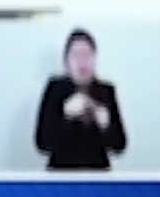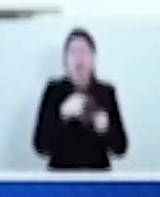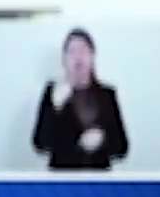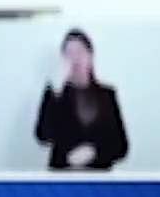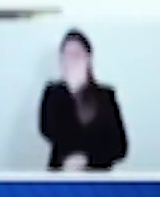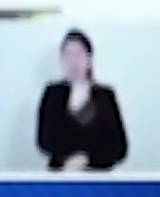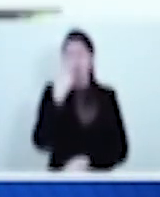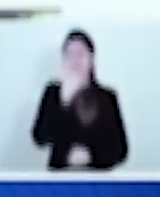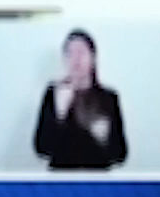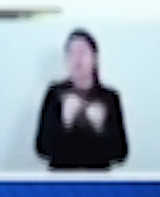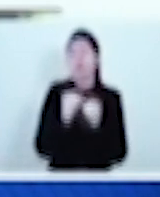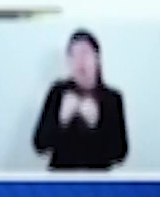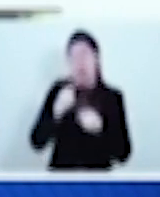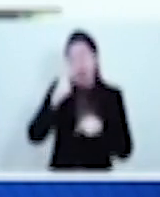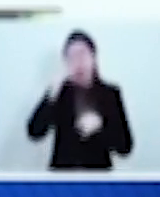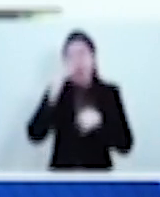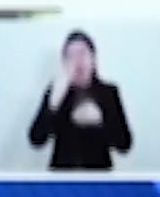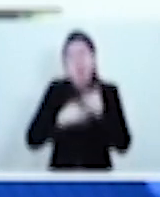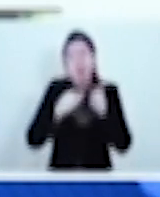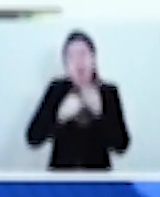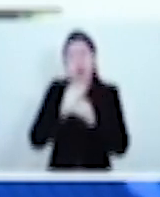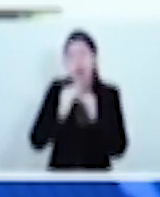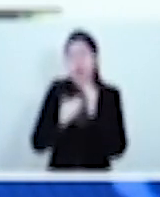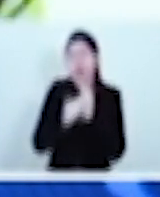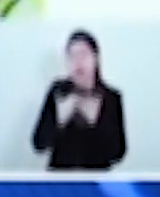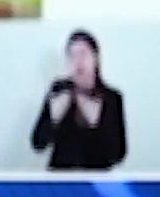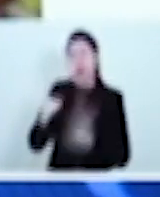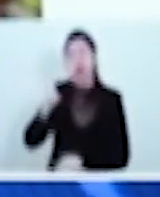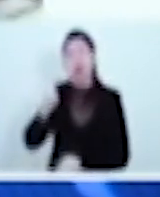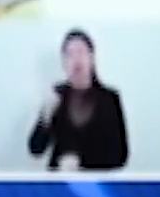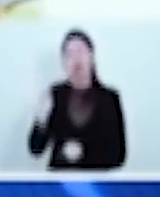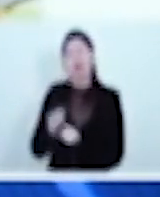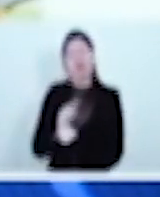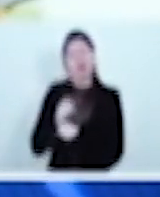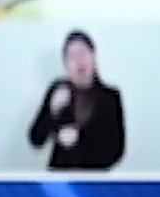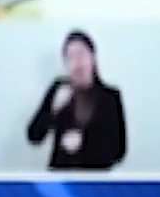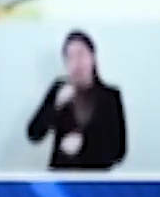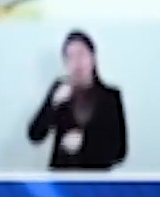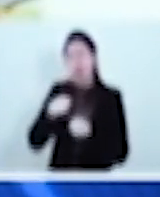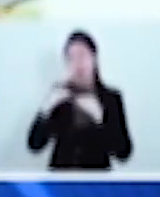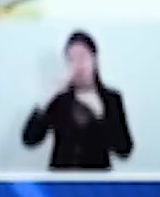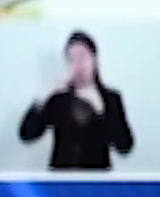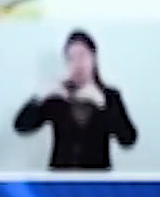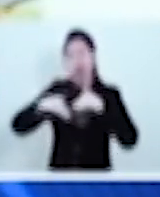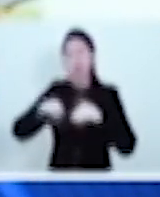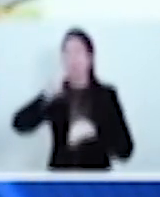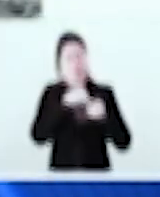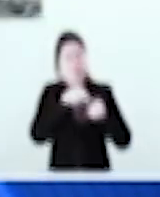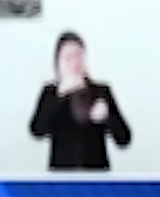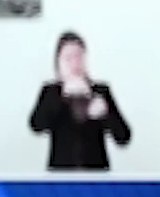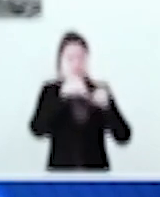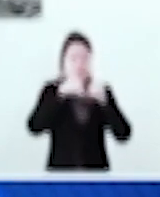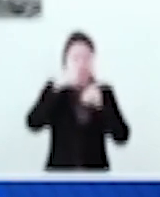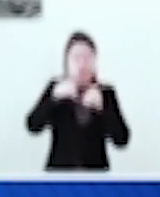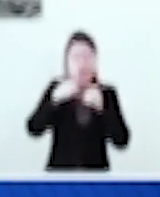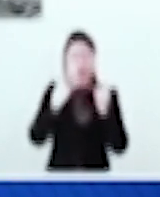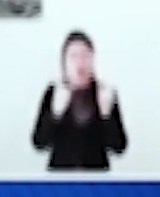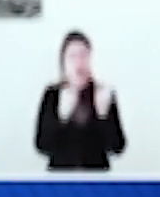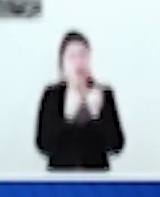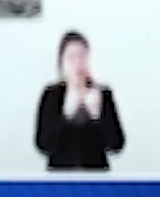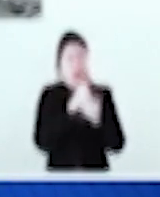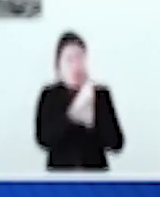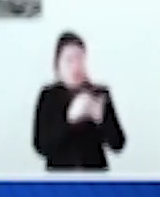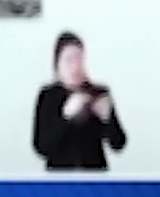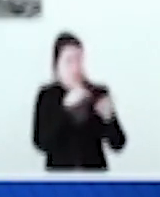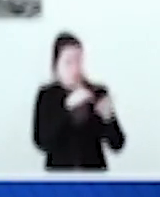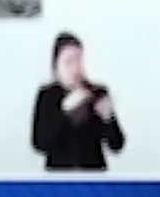los peritajes. Tengo entendido que todos los peritajes que han salido no mencionaban esta parte. Ahora bien, y es por